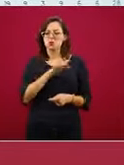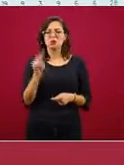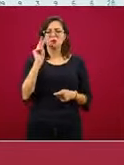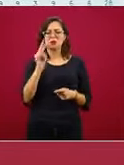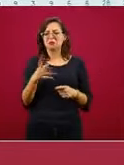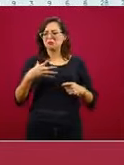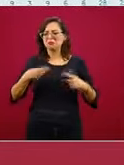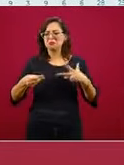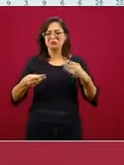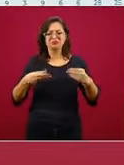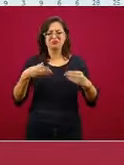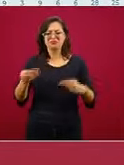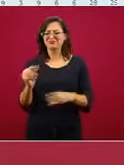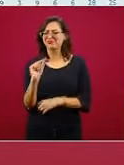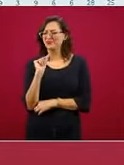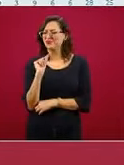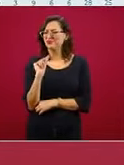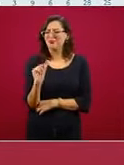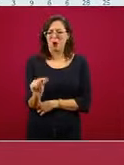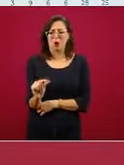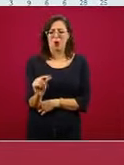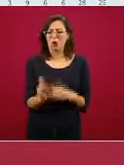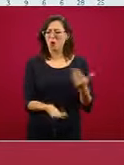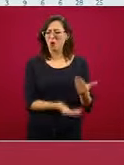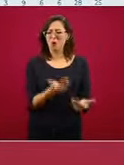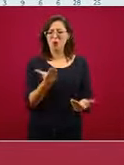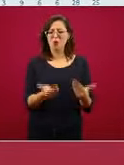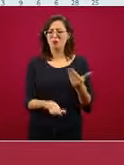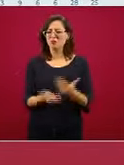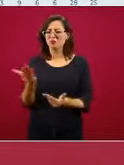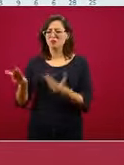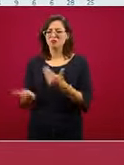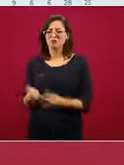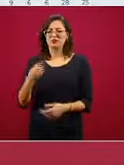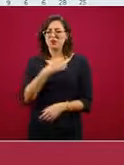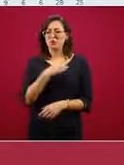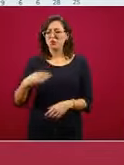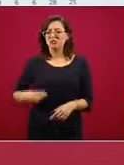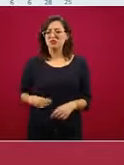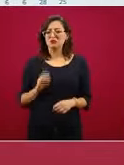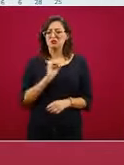muy bajas tasas de incidencia, municipios que tenían 0,